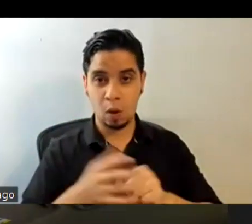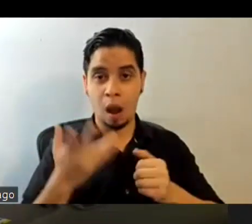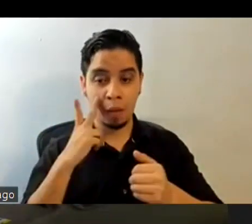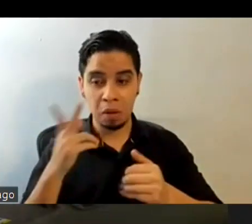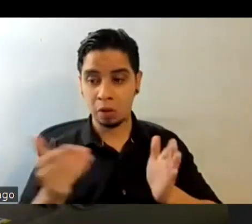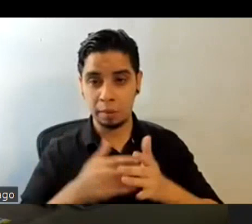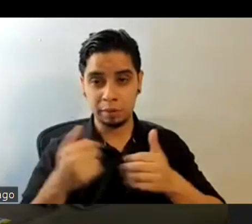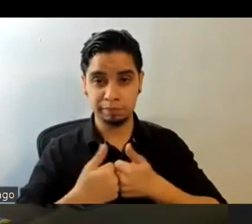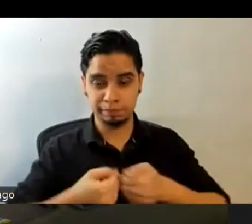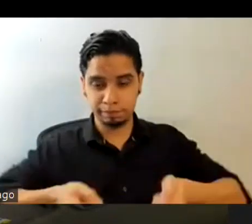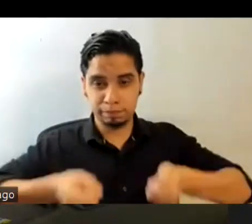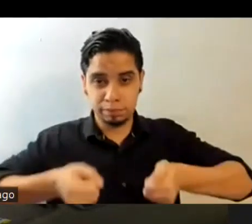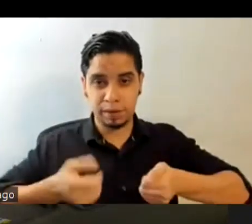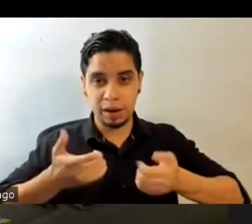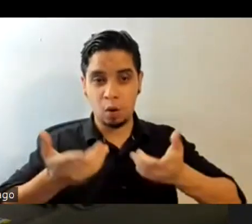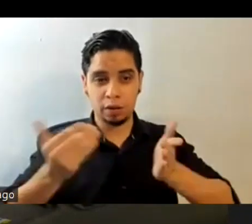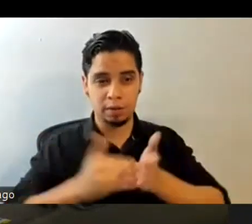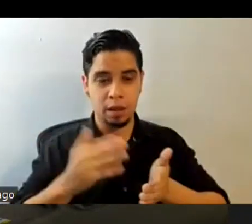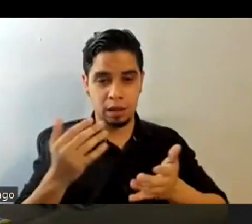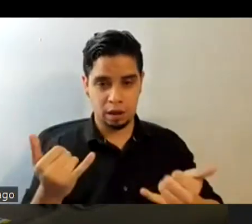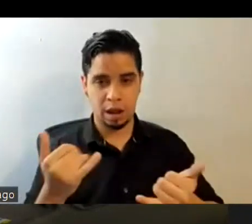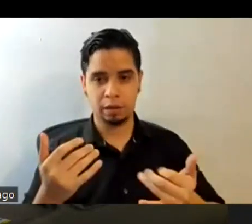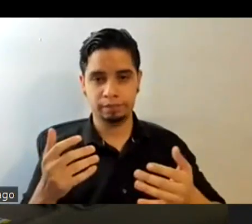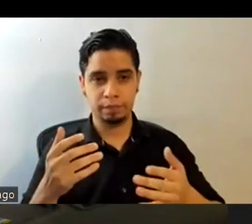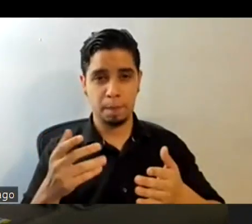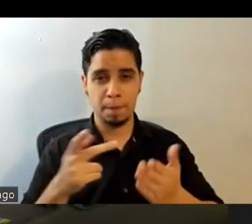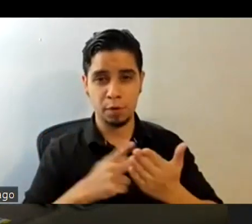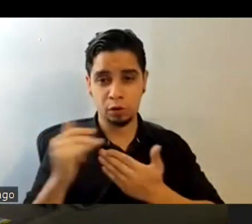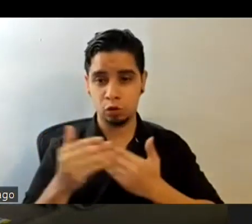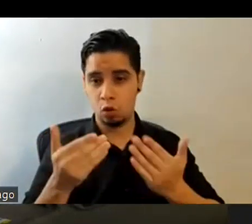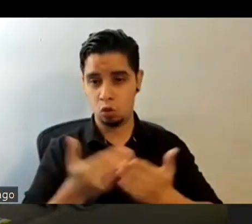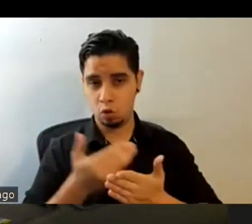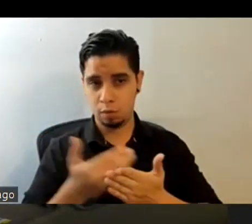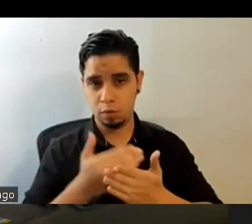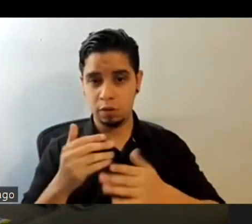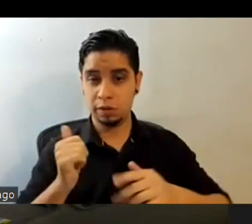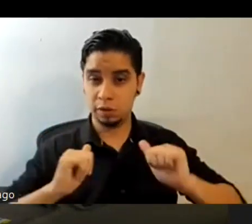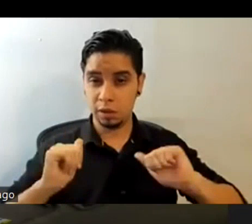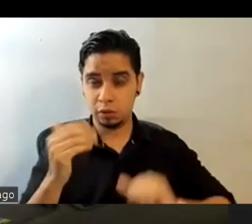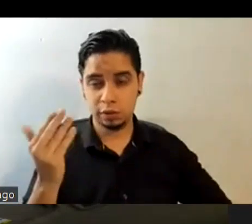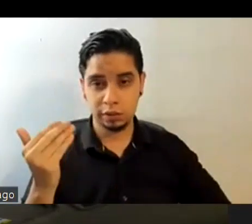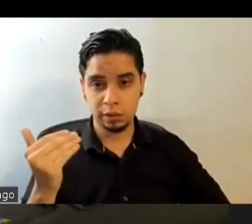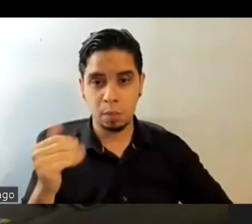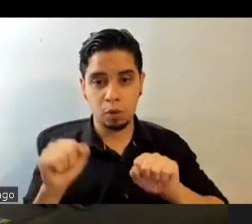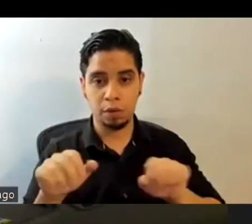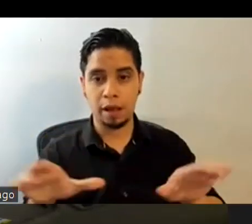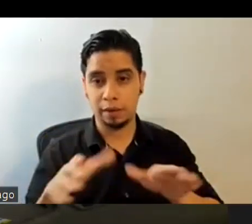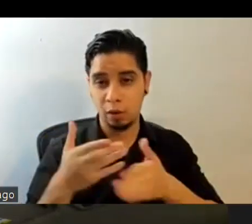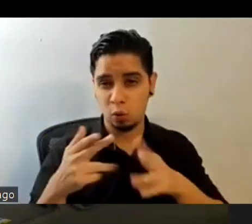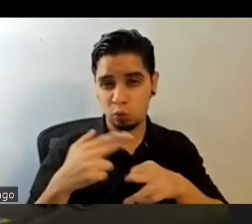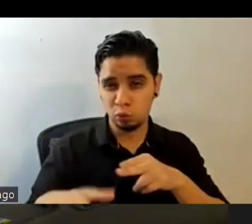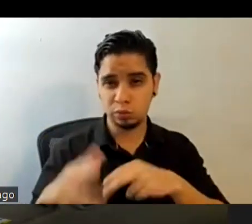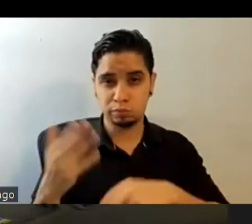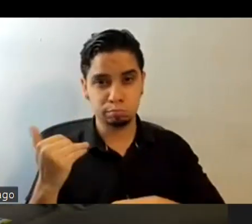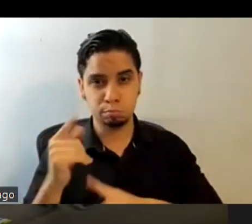hay proyectos nuevos como Teatro en 15, que pues pueden ser piezas cortas de 15 minutos. Poco a poco. Sí. Pues